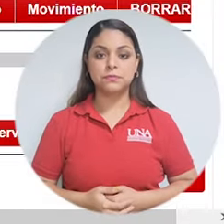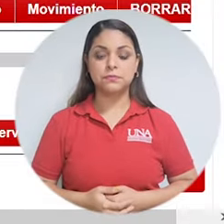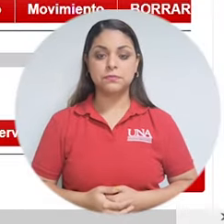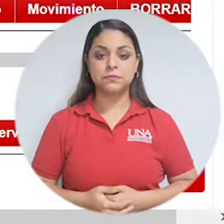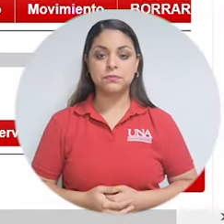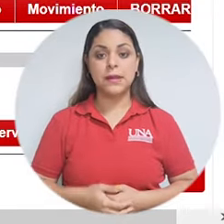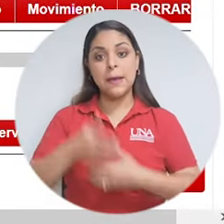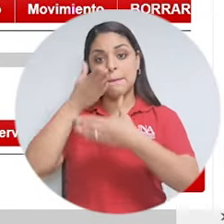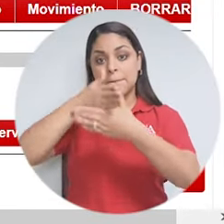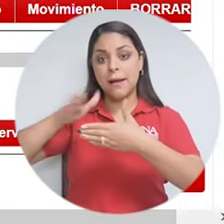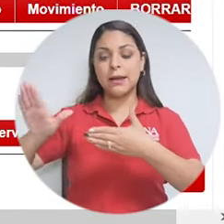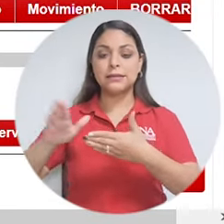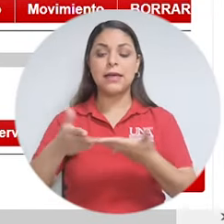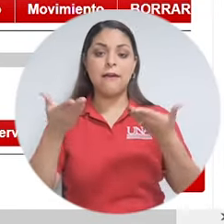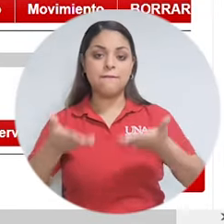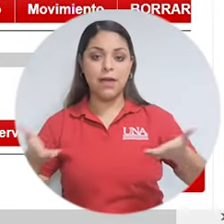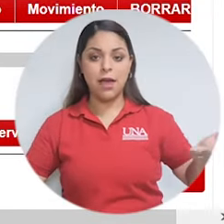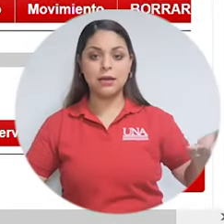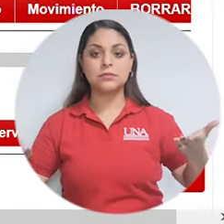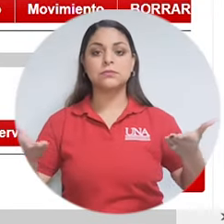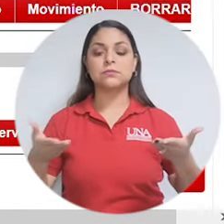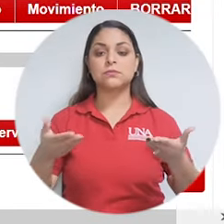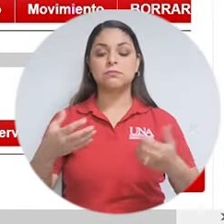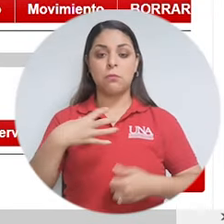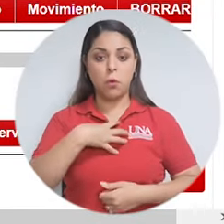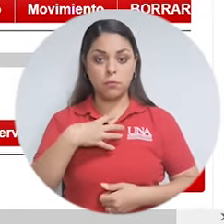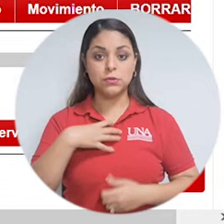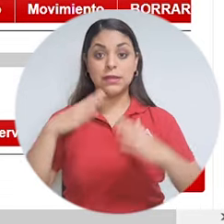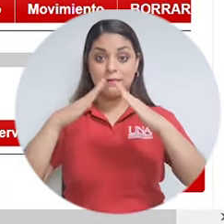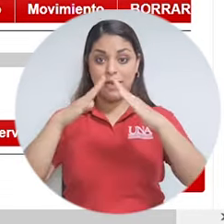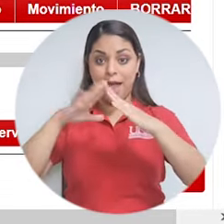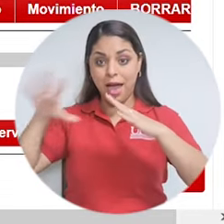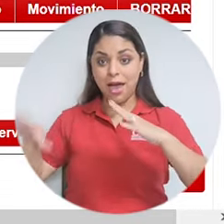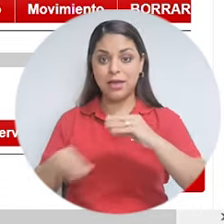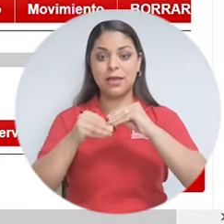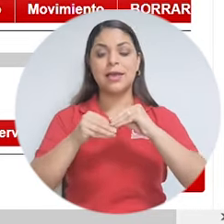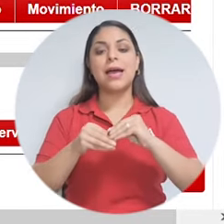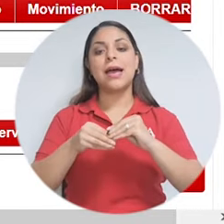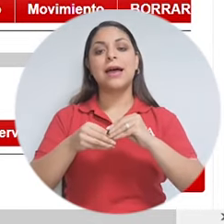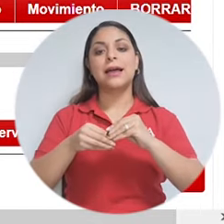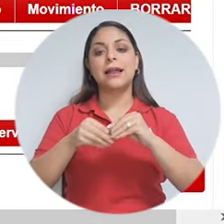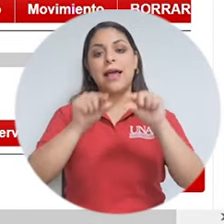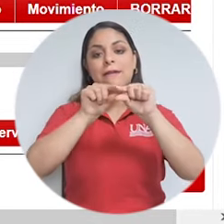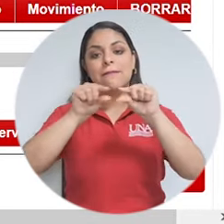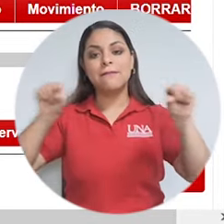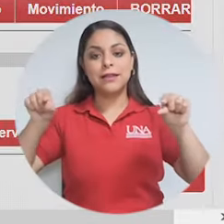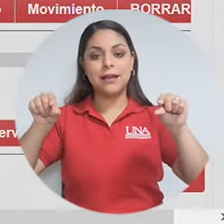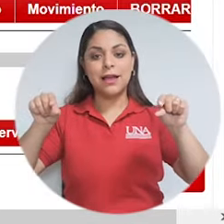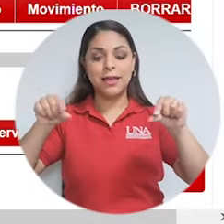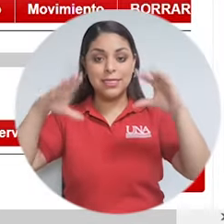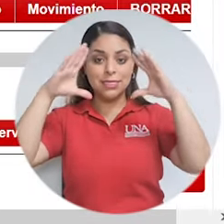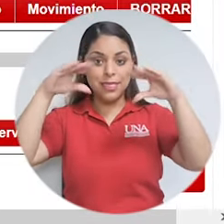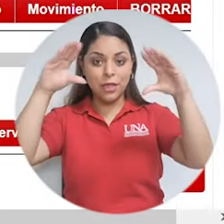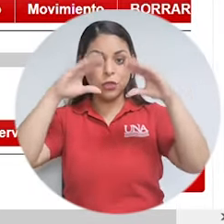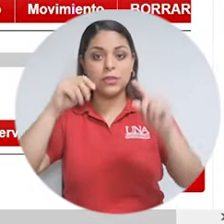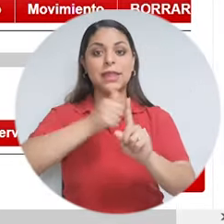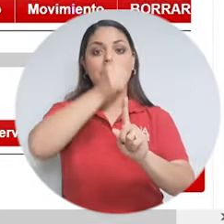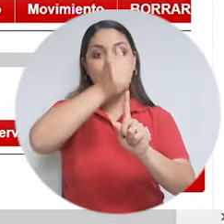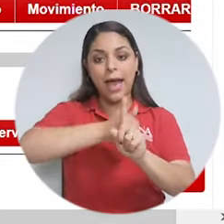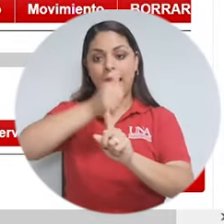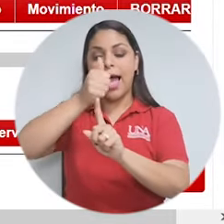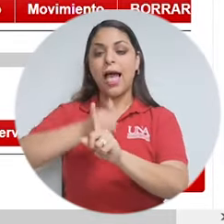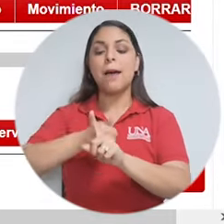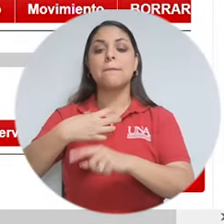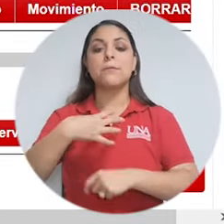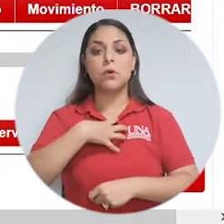En la sección de bienes inmuebles adicionales a la vivienda, agregue la fila y los datos de cada